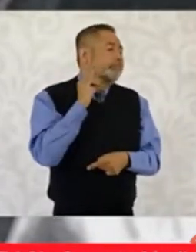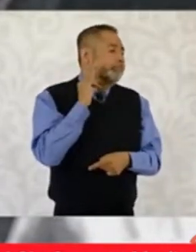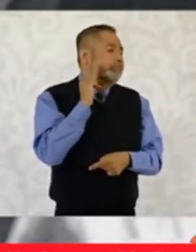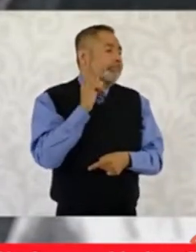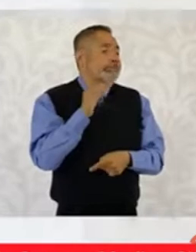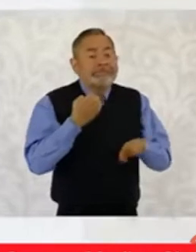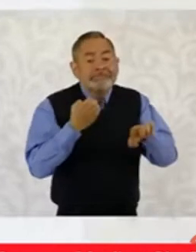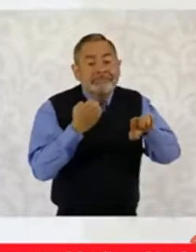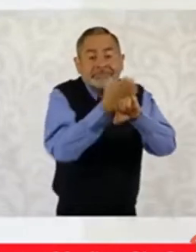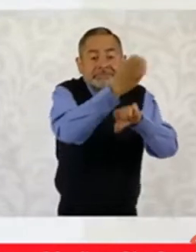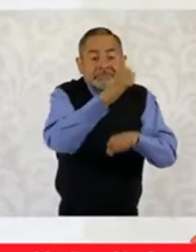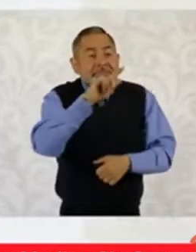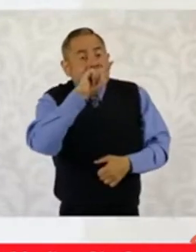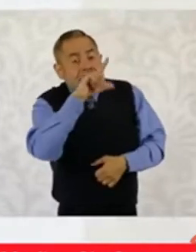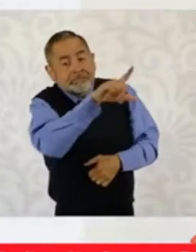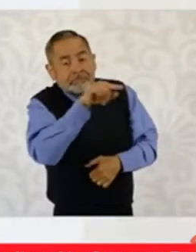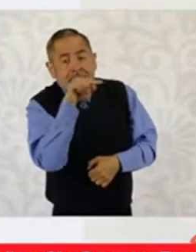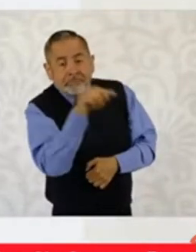Jalisco.